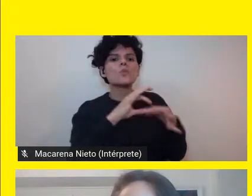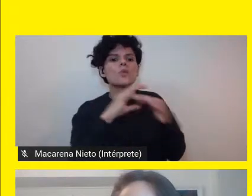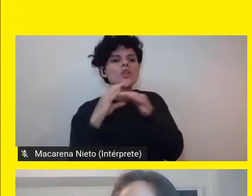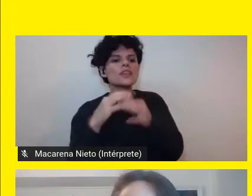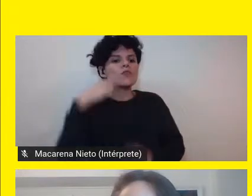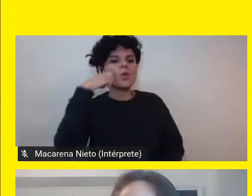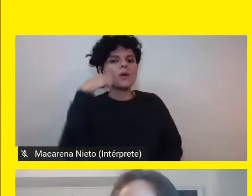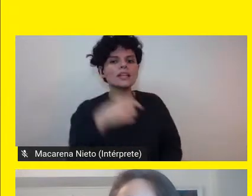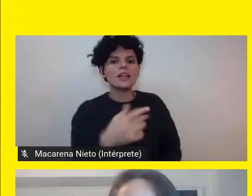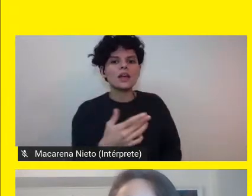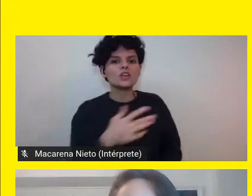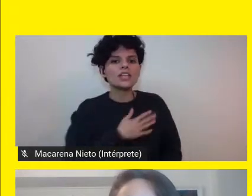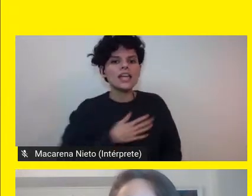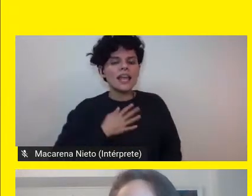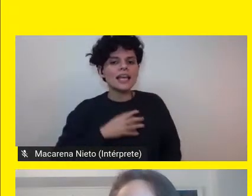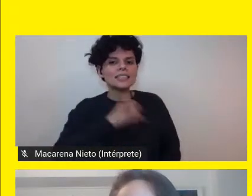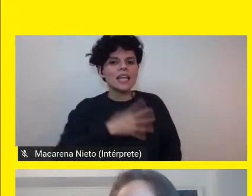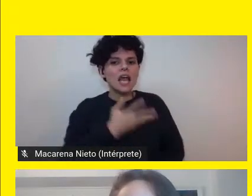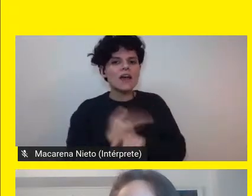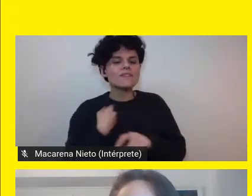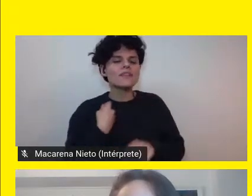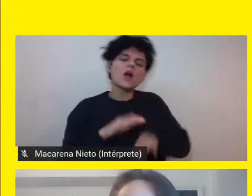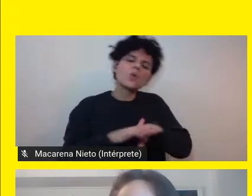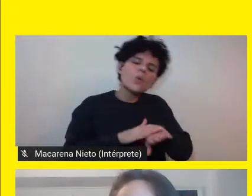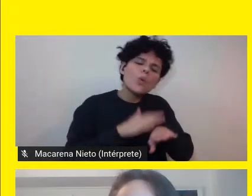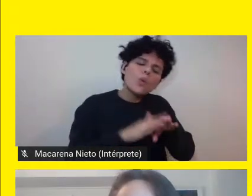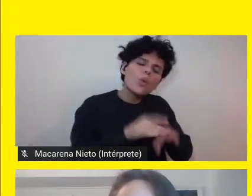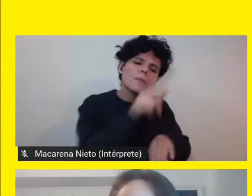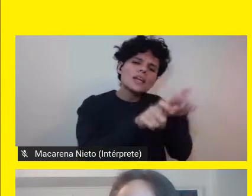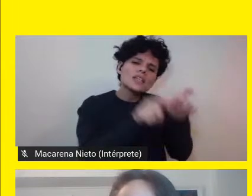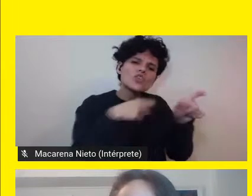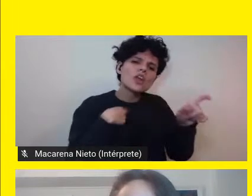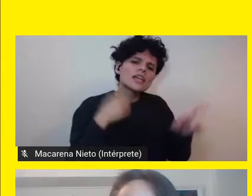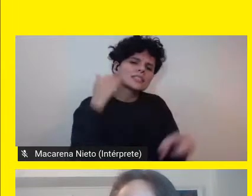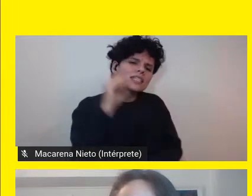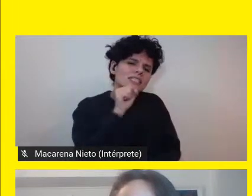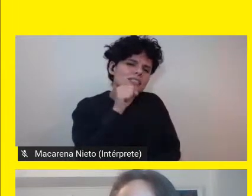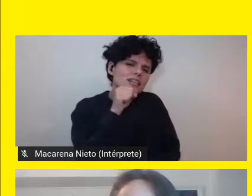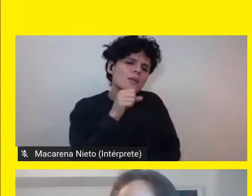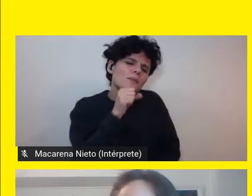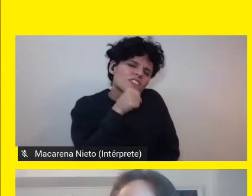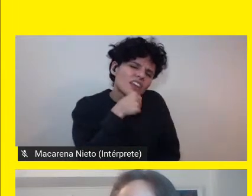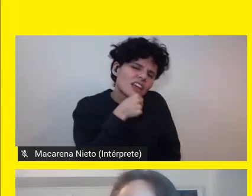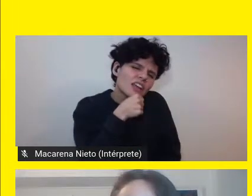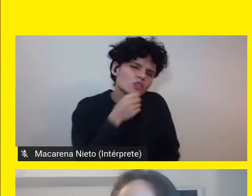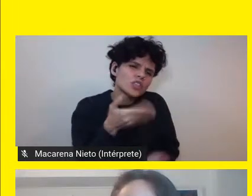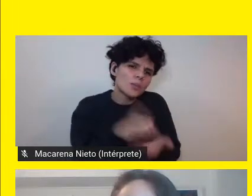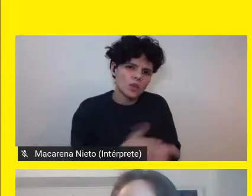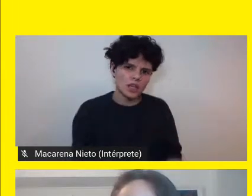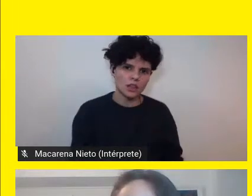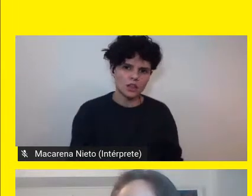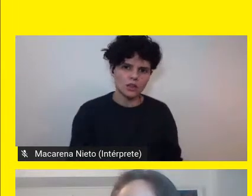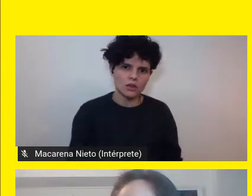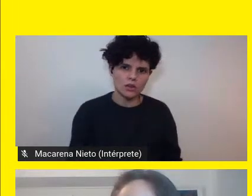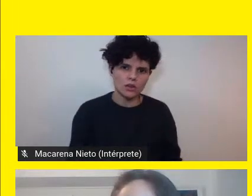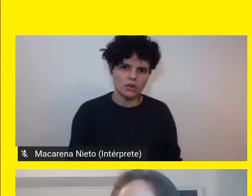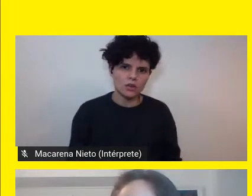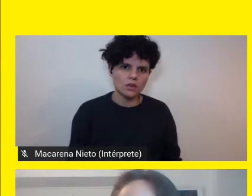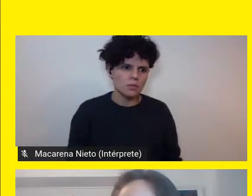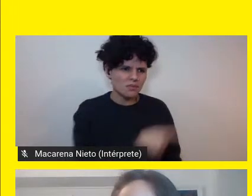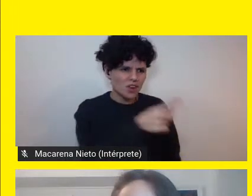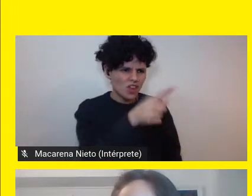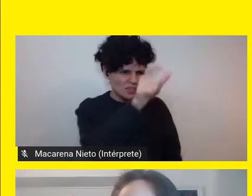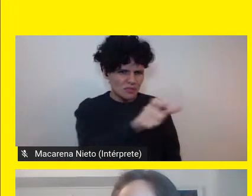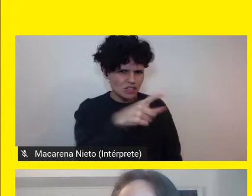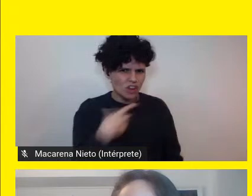Chile tuviera compasión de aquellas personas que habían estado al borde de la muerte. Personas que están al borde de la muerte que asesinaron. O